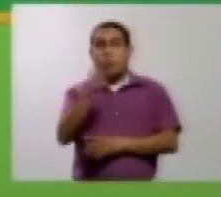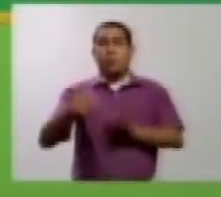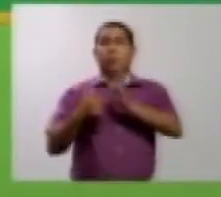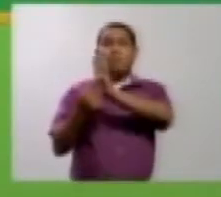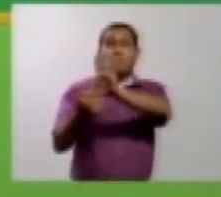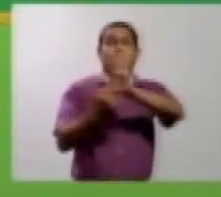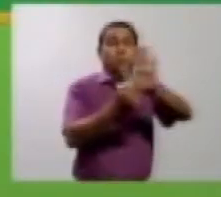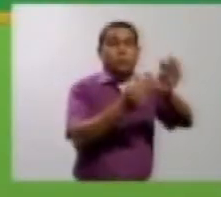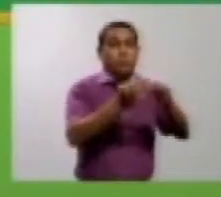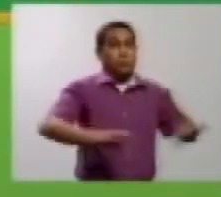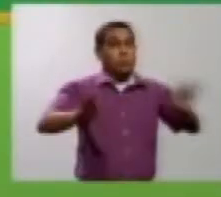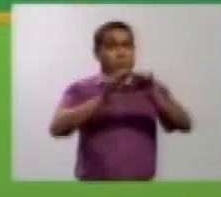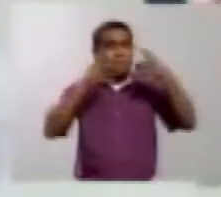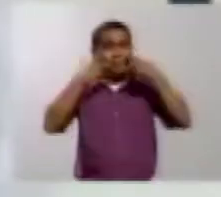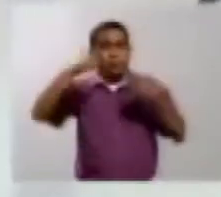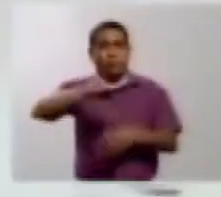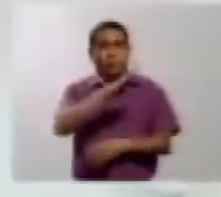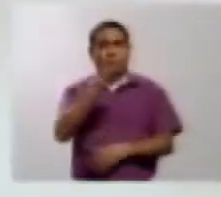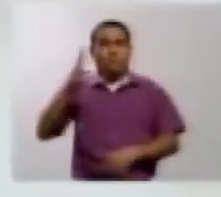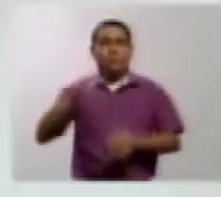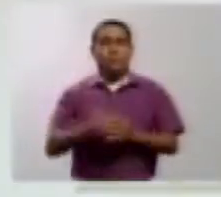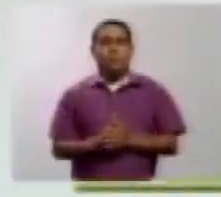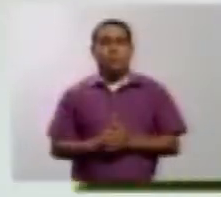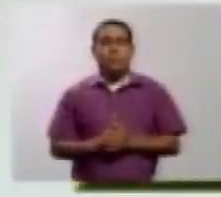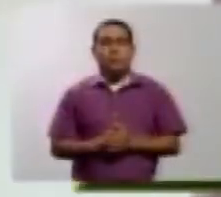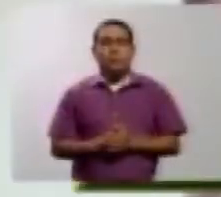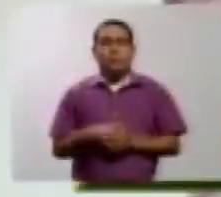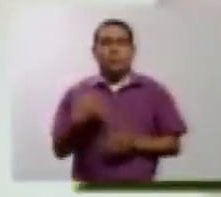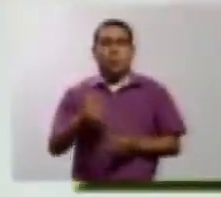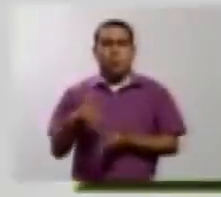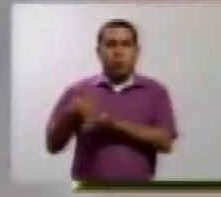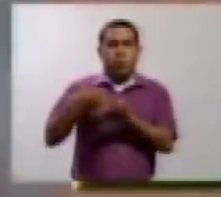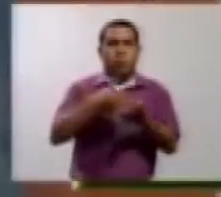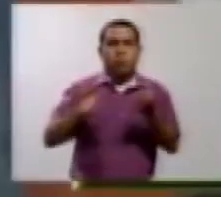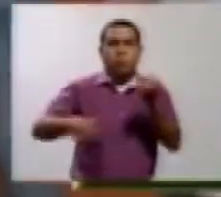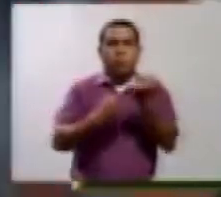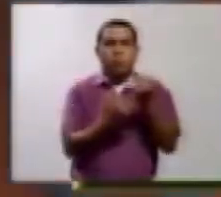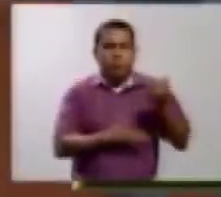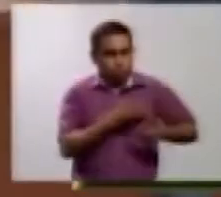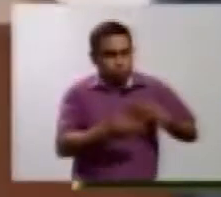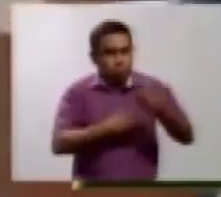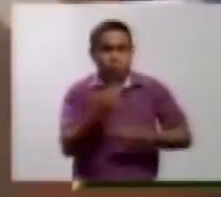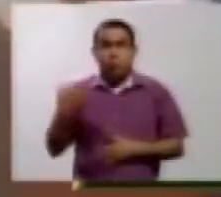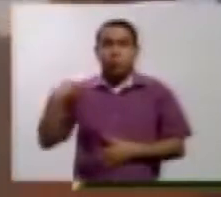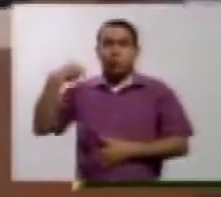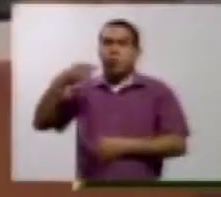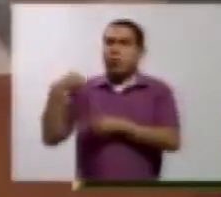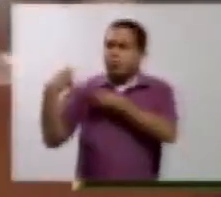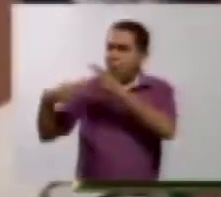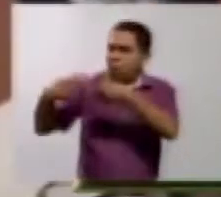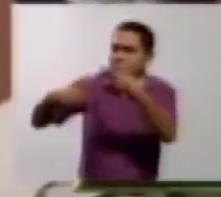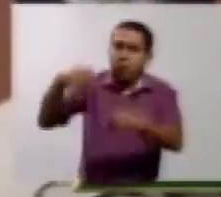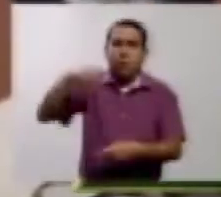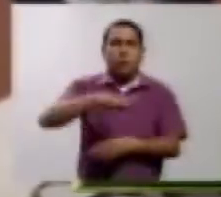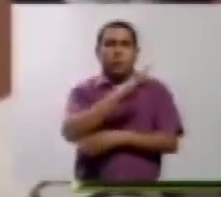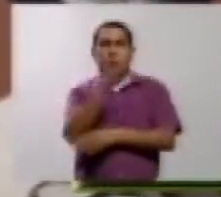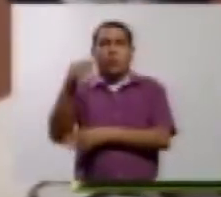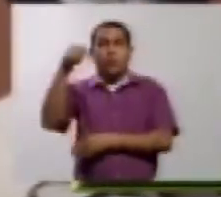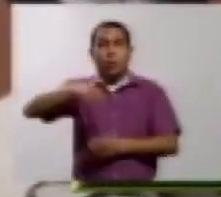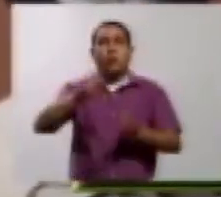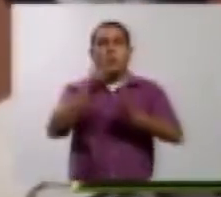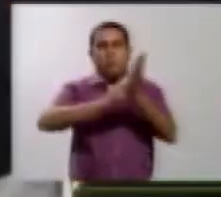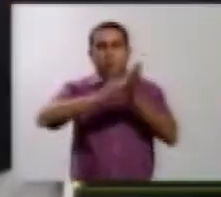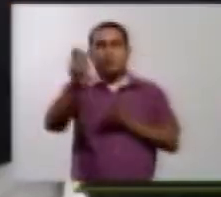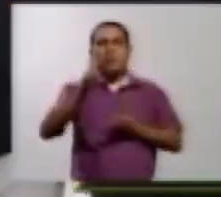oral e inmaterial de la ciudad. Parte del reconocimiento a su aporte en el desarrollo de la historia de las tradiciones de la ciudad, fue aprobado hoy en